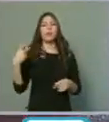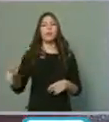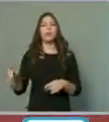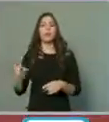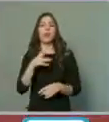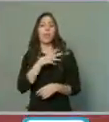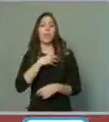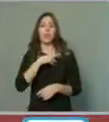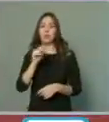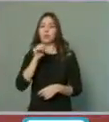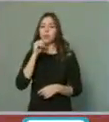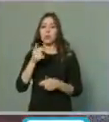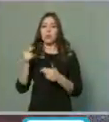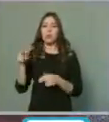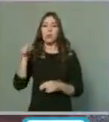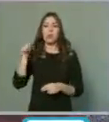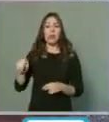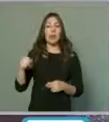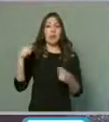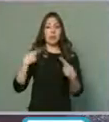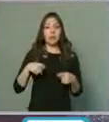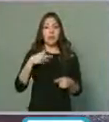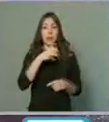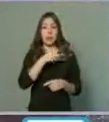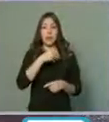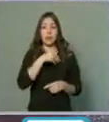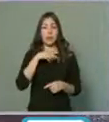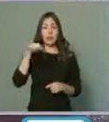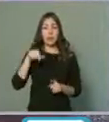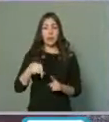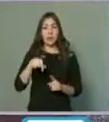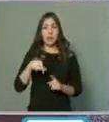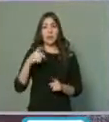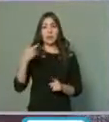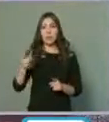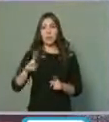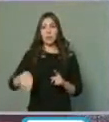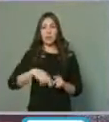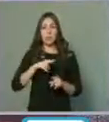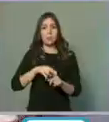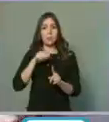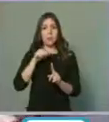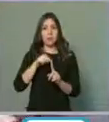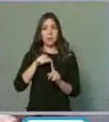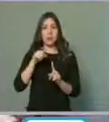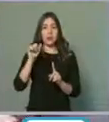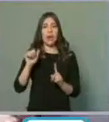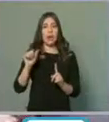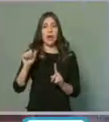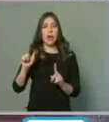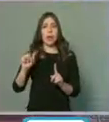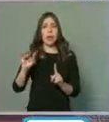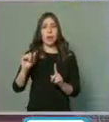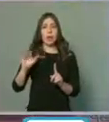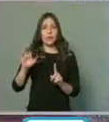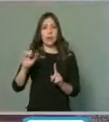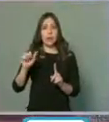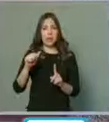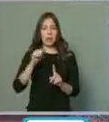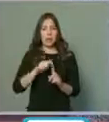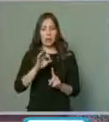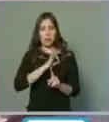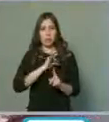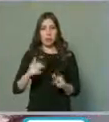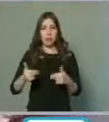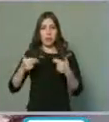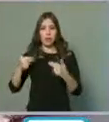primogénito, ¿no? Ese primogénito, por el lugar que tiene biológicamente, ¿sería el albacea o puede ser albacea de